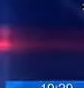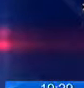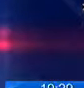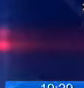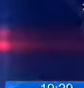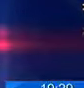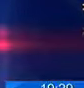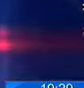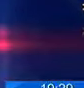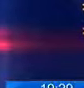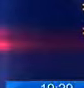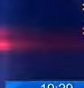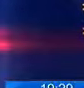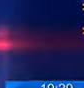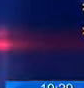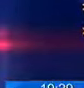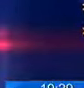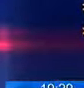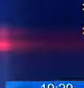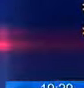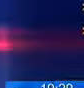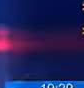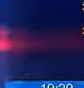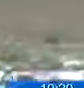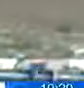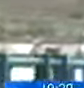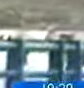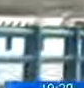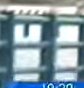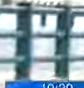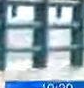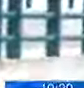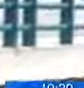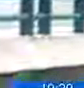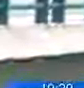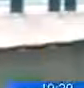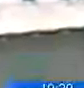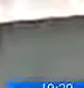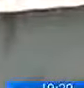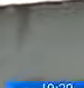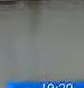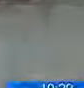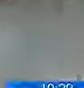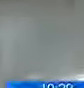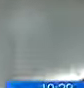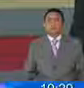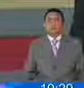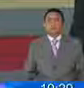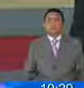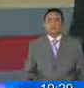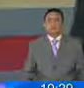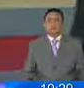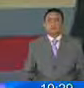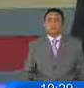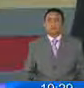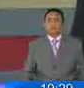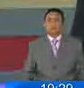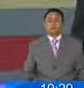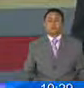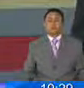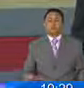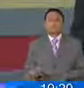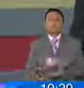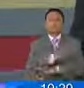parroquias Pomasqui y San Antonio de Pichincha, informó Héctor Romero. El supervisor de la